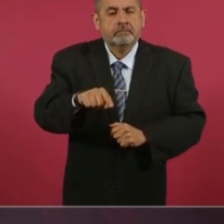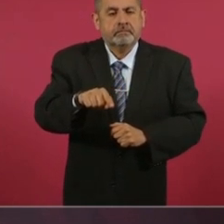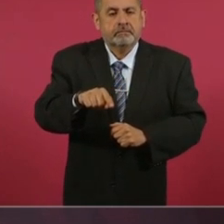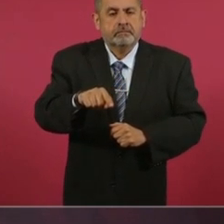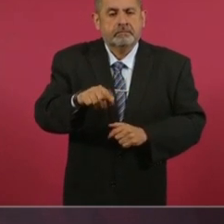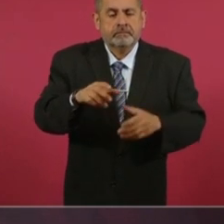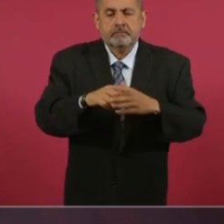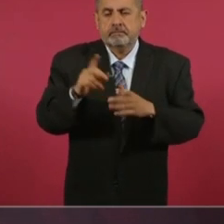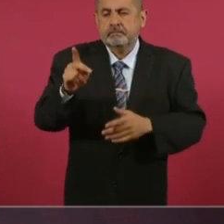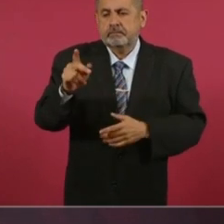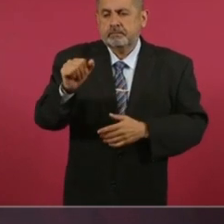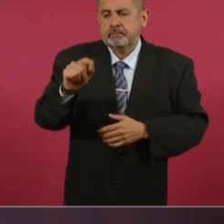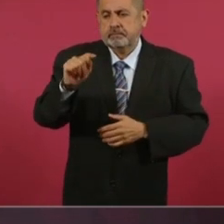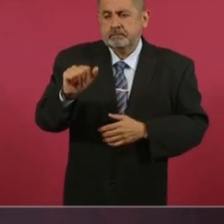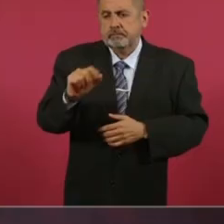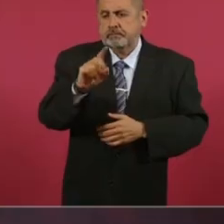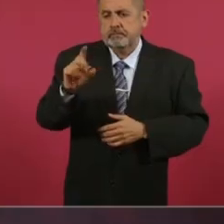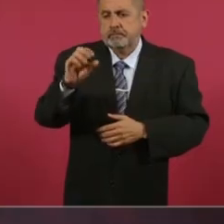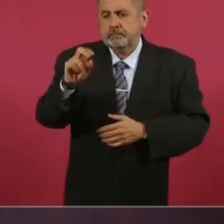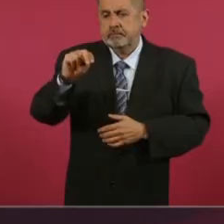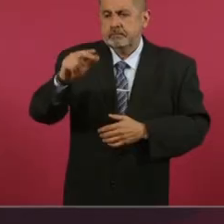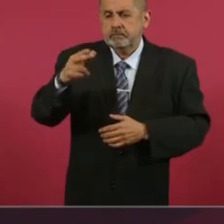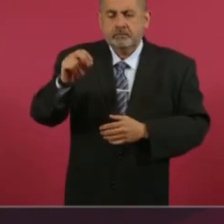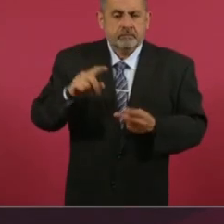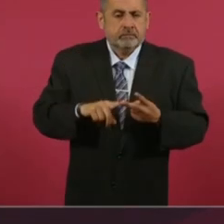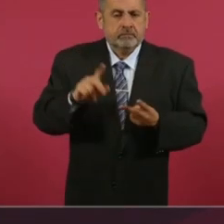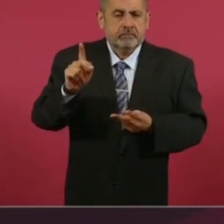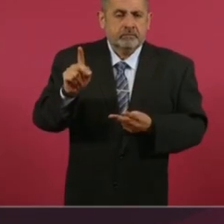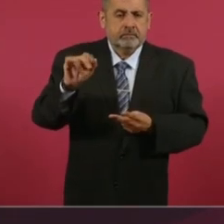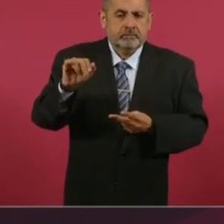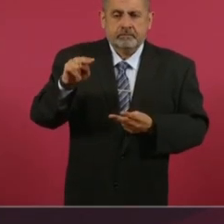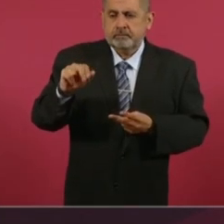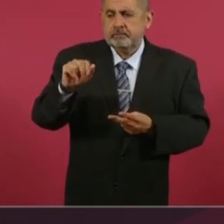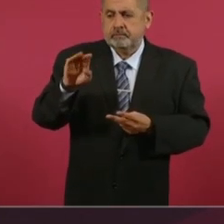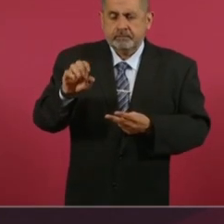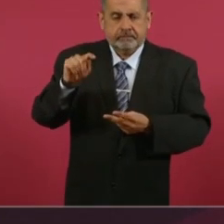pasta de concho, Pinabete.